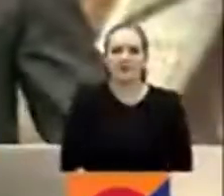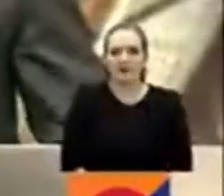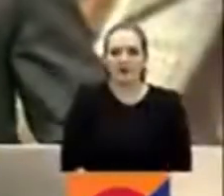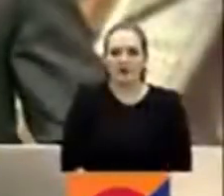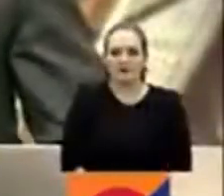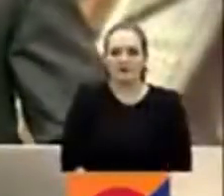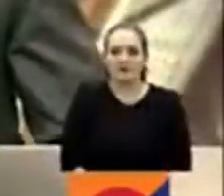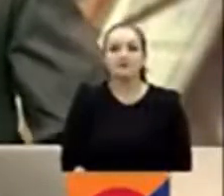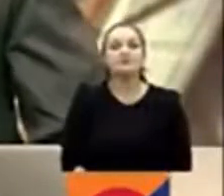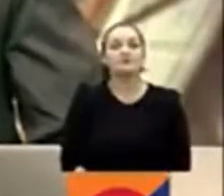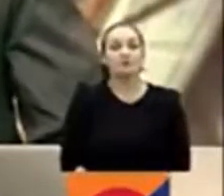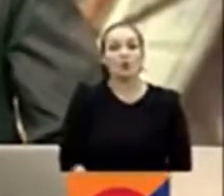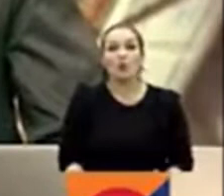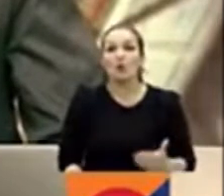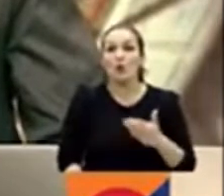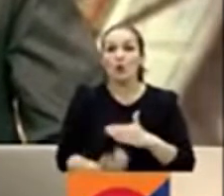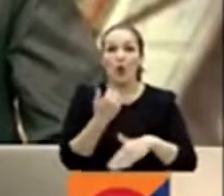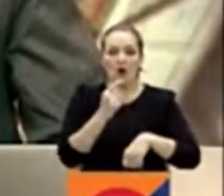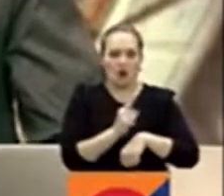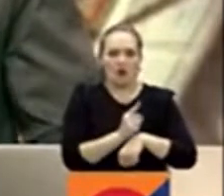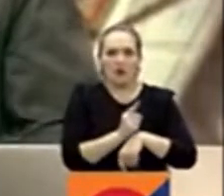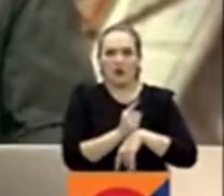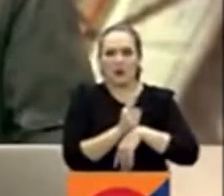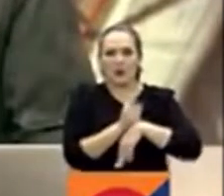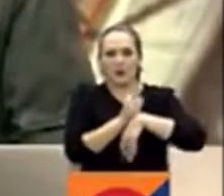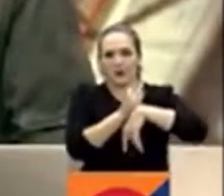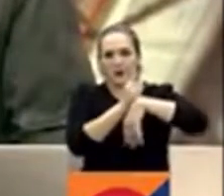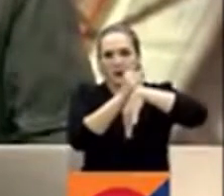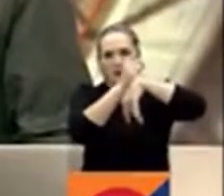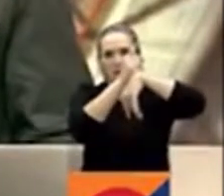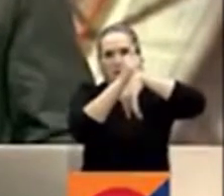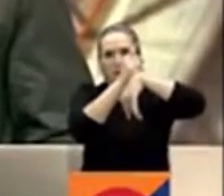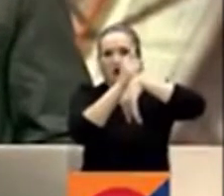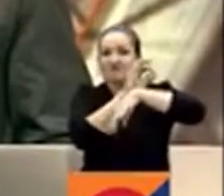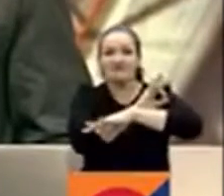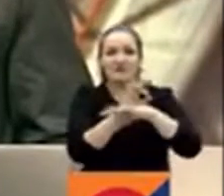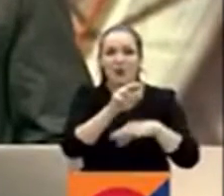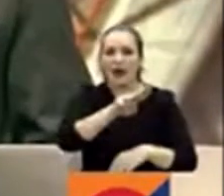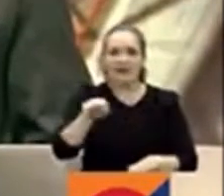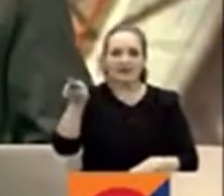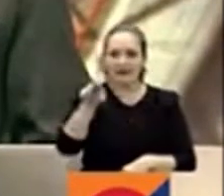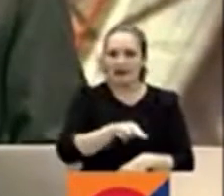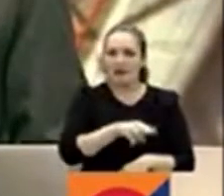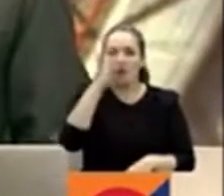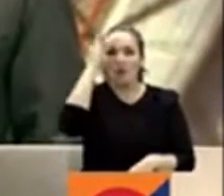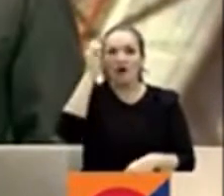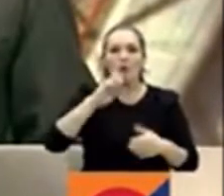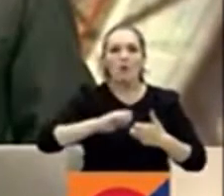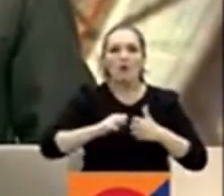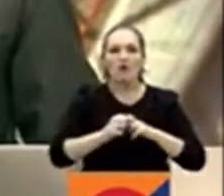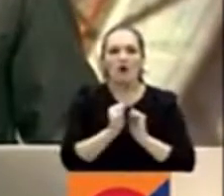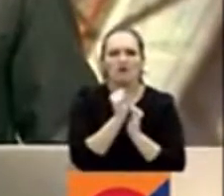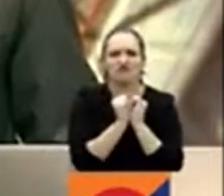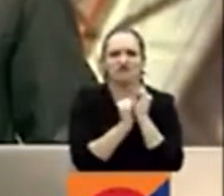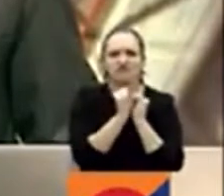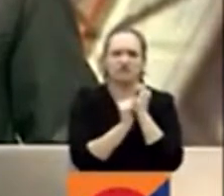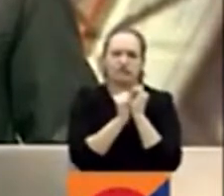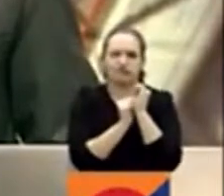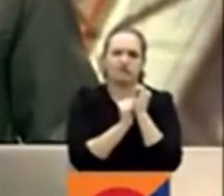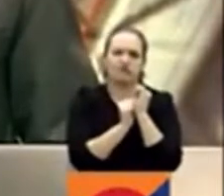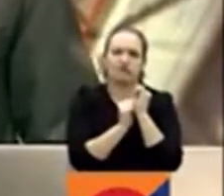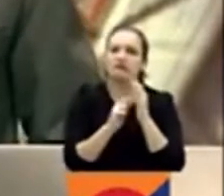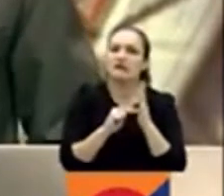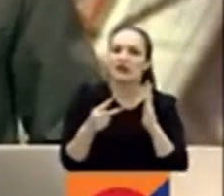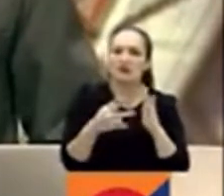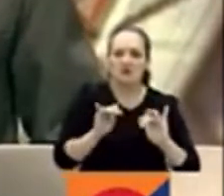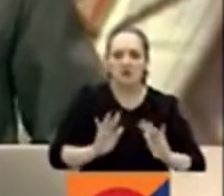El lanzamiento del nuevo megacohete de la NASA a la Luna fue cancelado por un problema técnico con uno de sus motores principales. La misión ahora